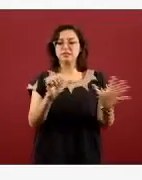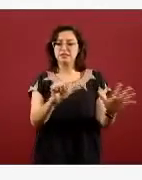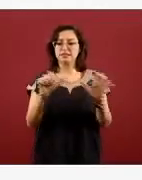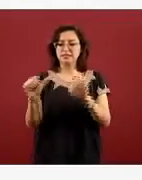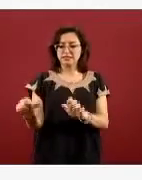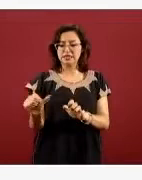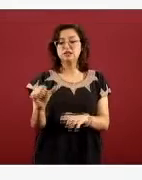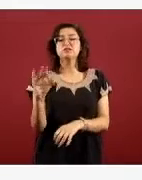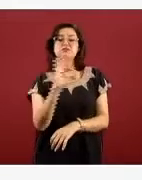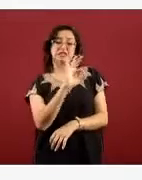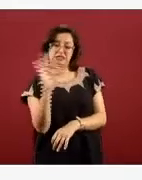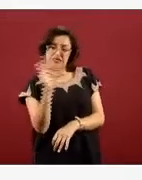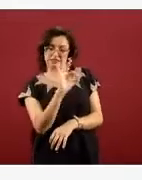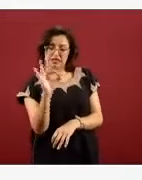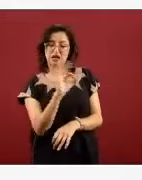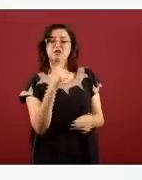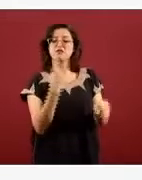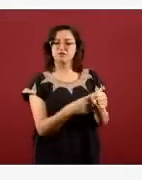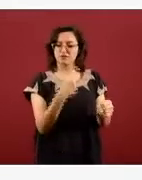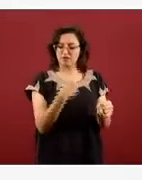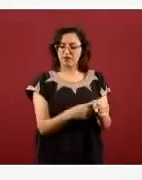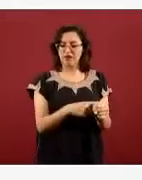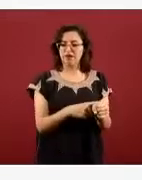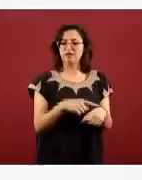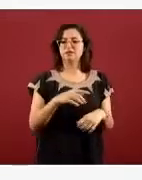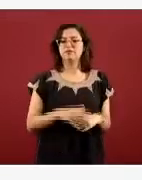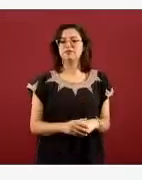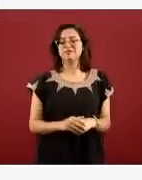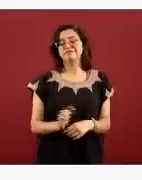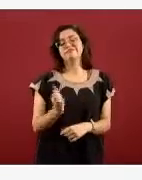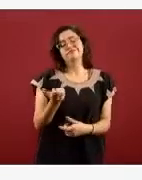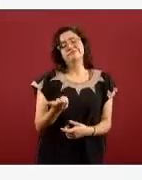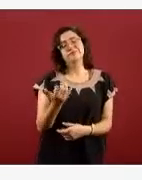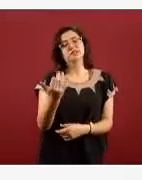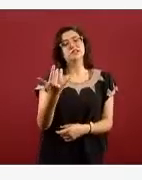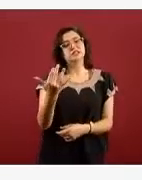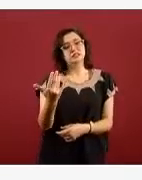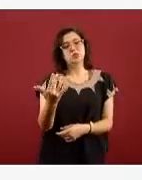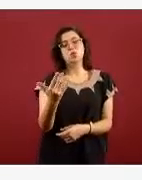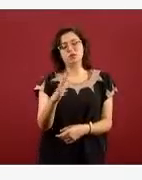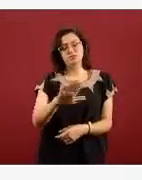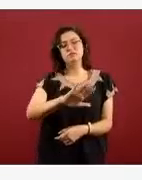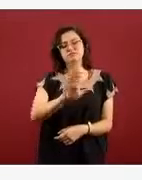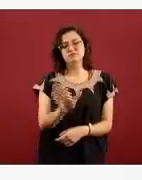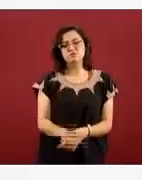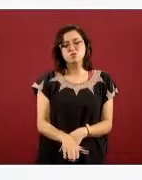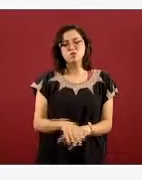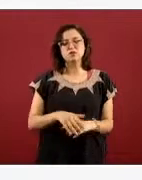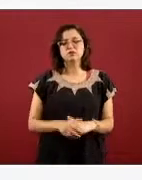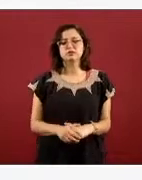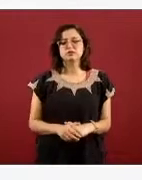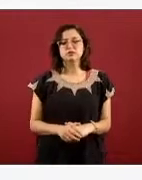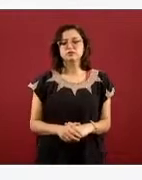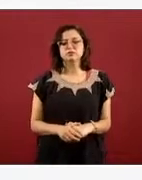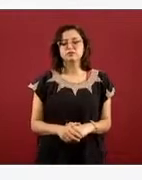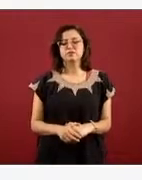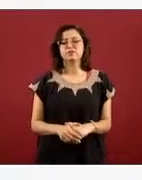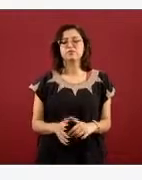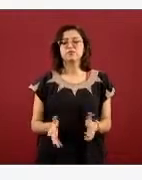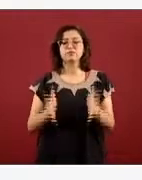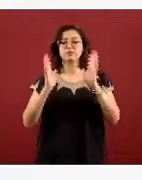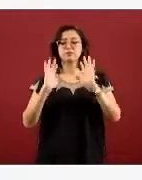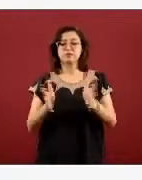4.653 casos sospechosos, se actualizan también a 50 las defunciones ocurridas y son prácticamente